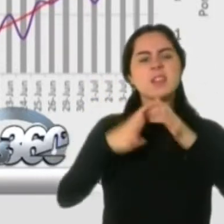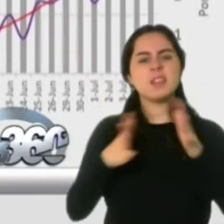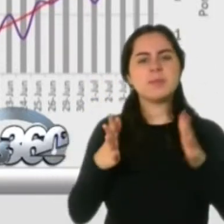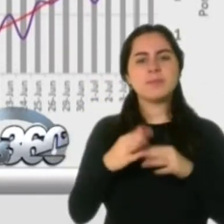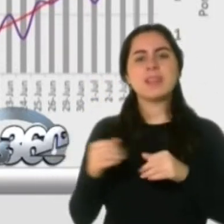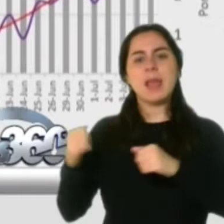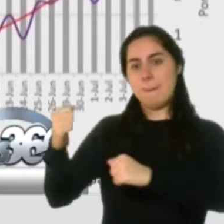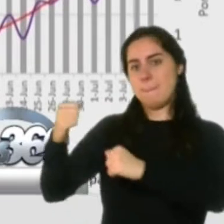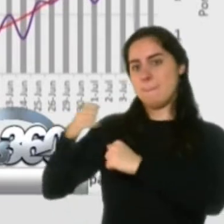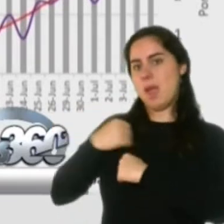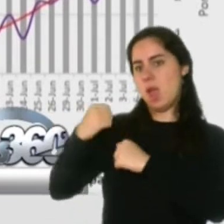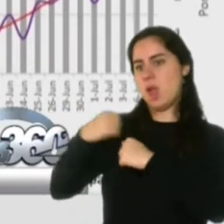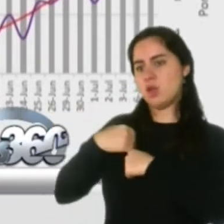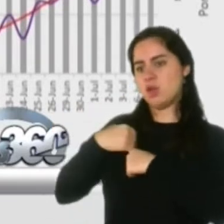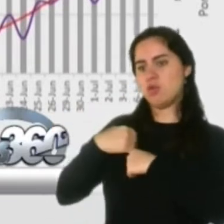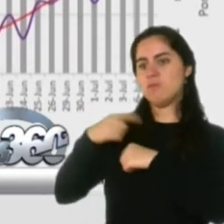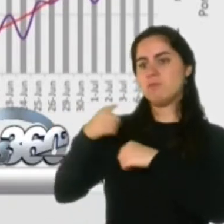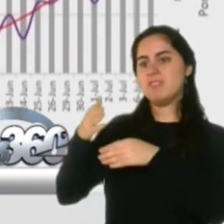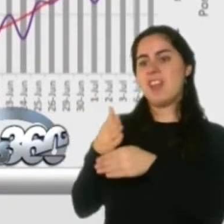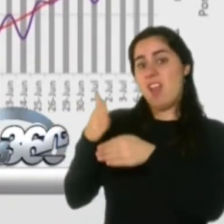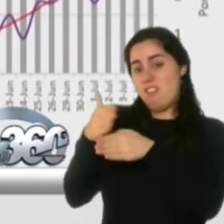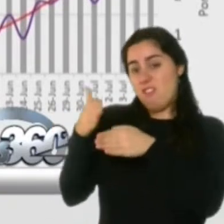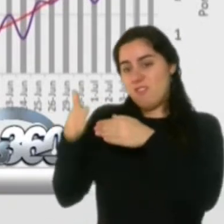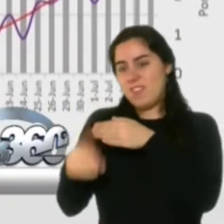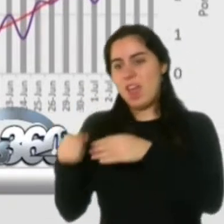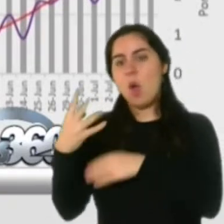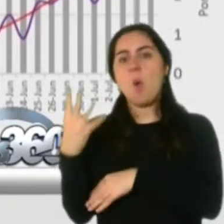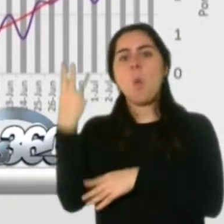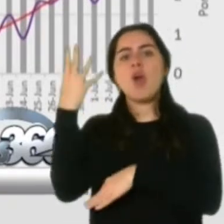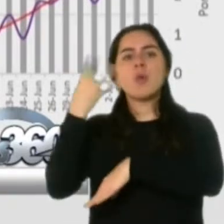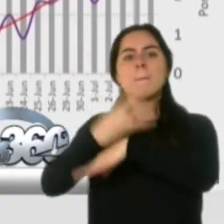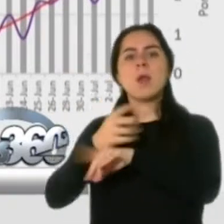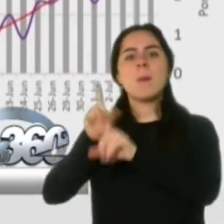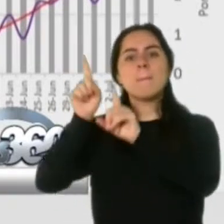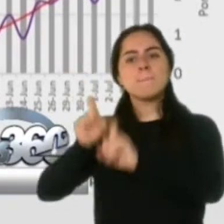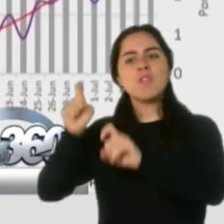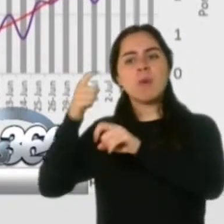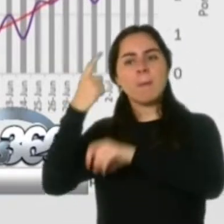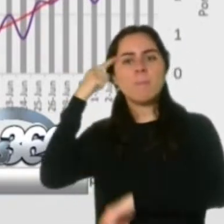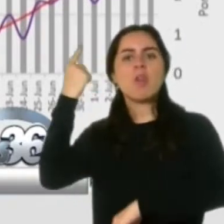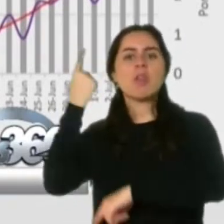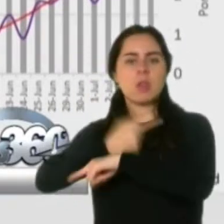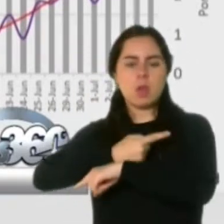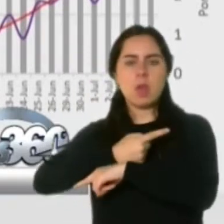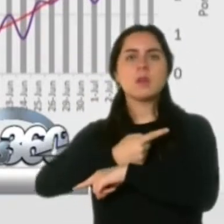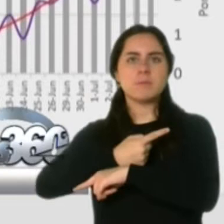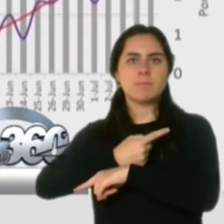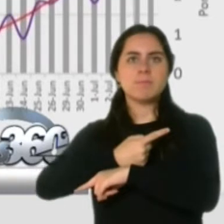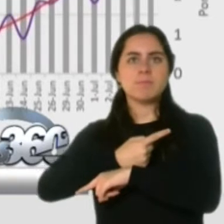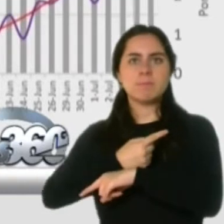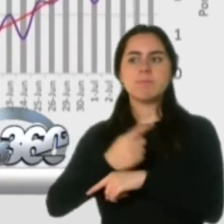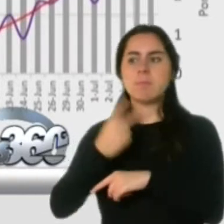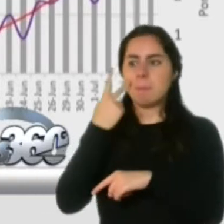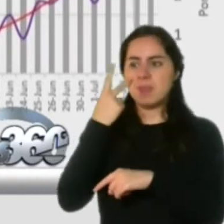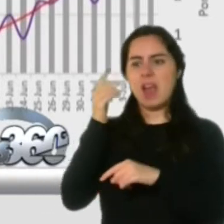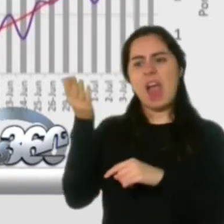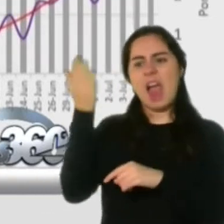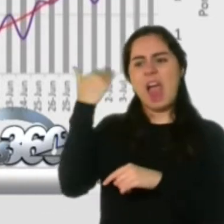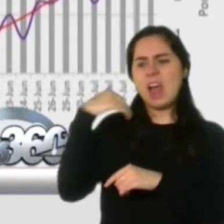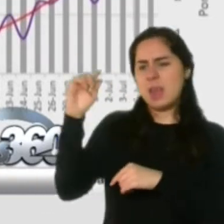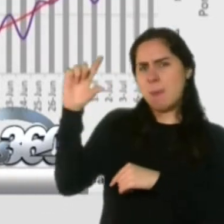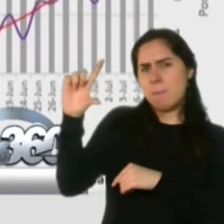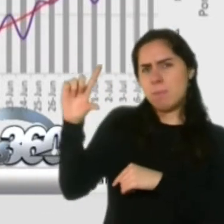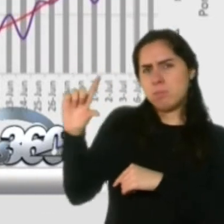sobre 4.000 pruebas diarias, se están haciendo en Puerto Rico. Y si se fijan, esas gráficas estaba bien bajita, la